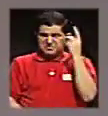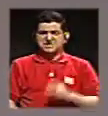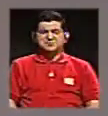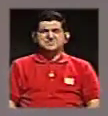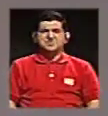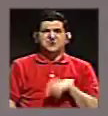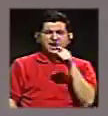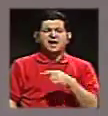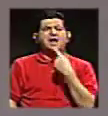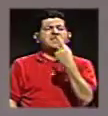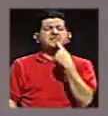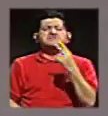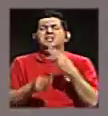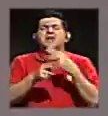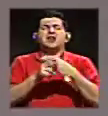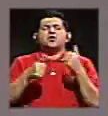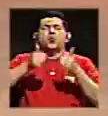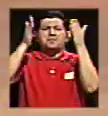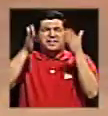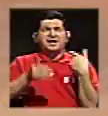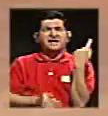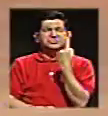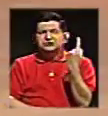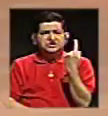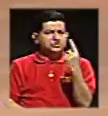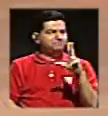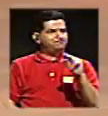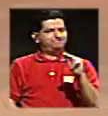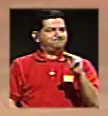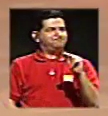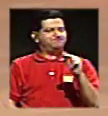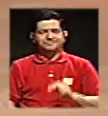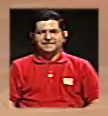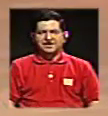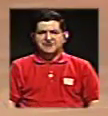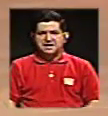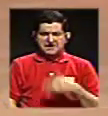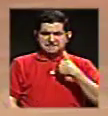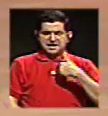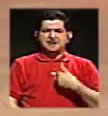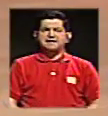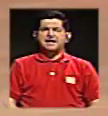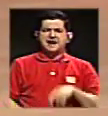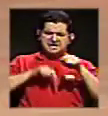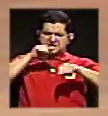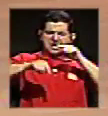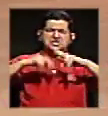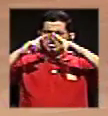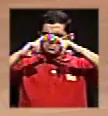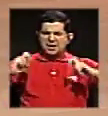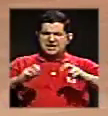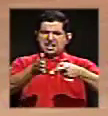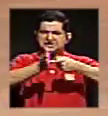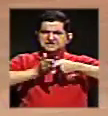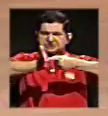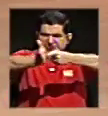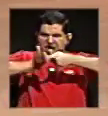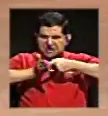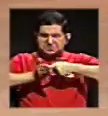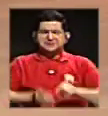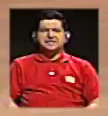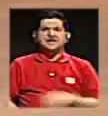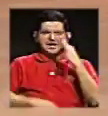corear el nombre de un de un candidato eh que tienen un nivel de criticidad y de exigencia